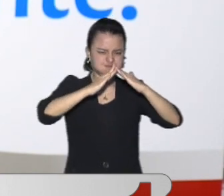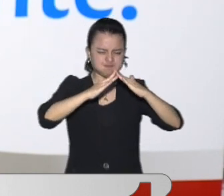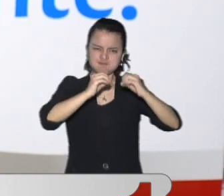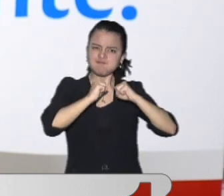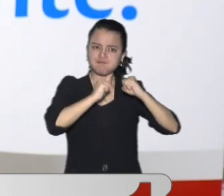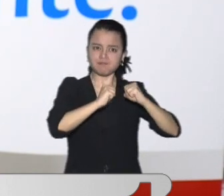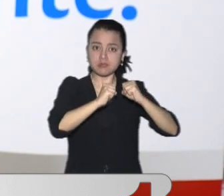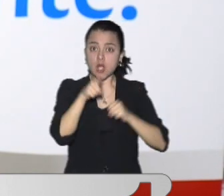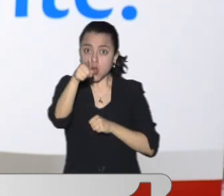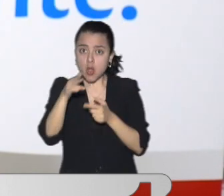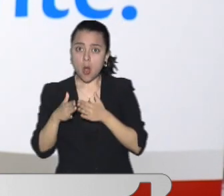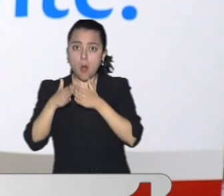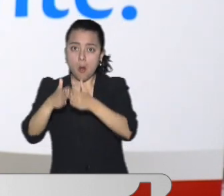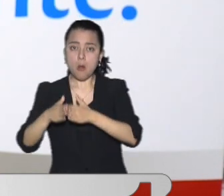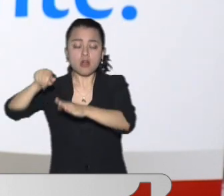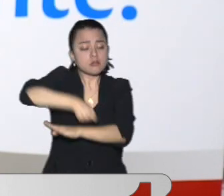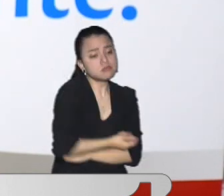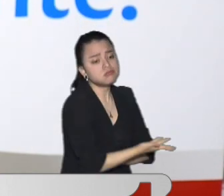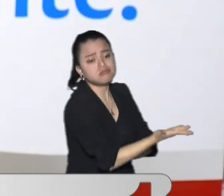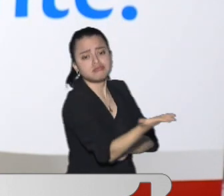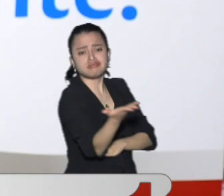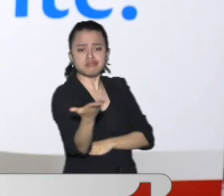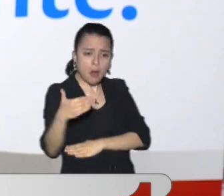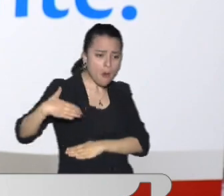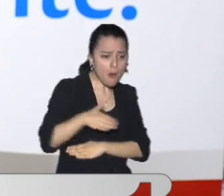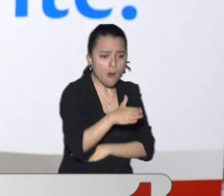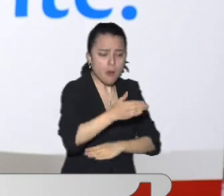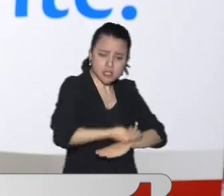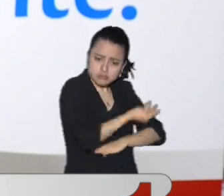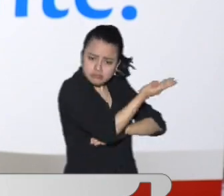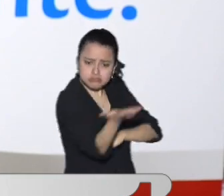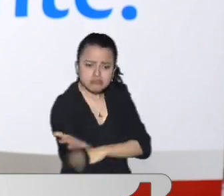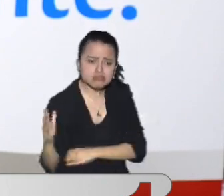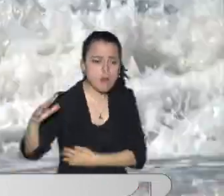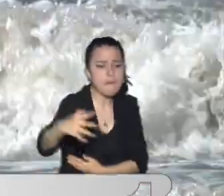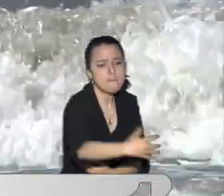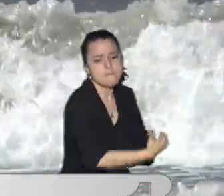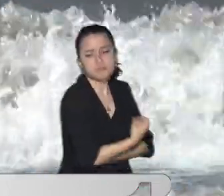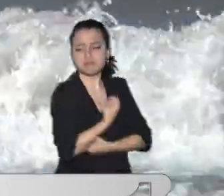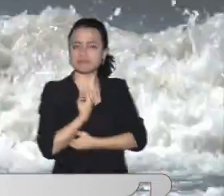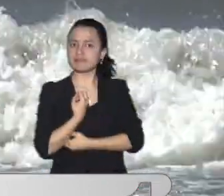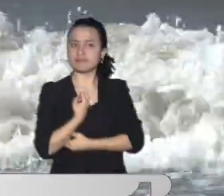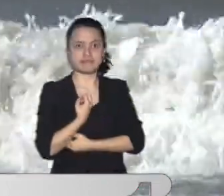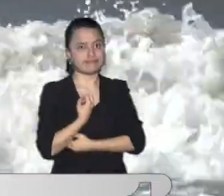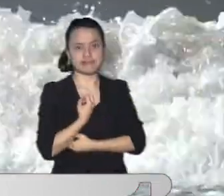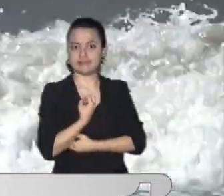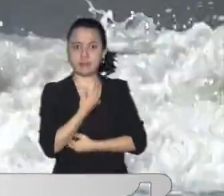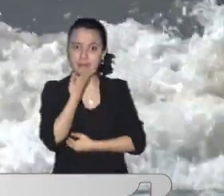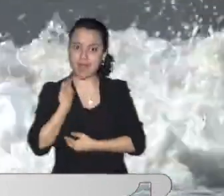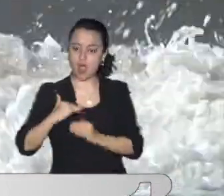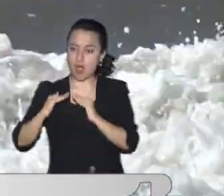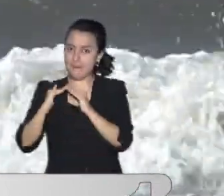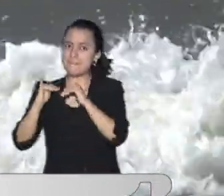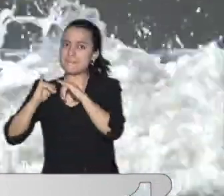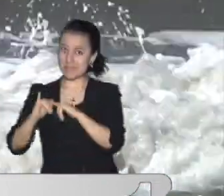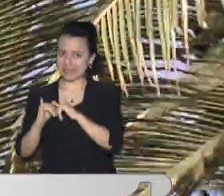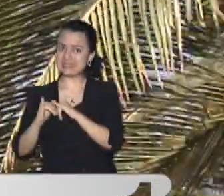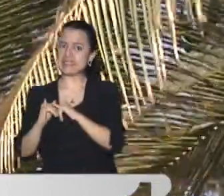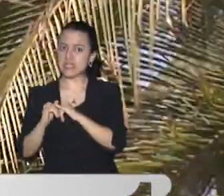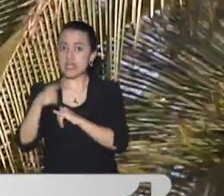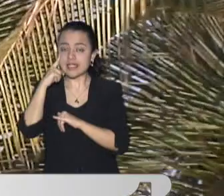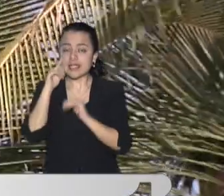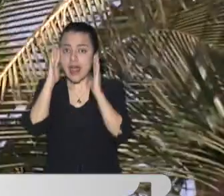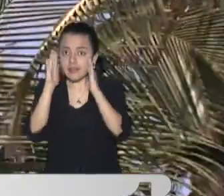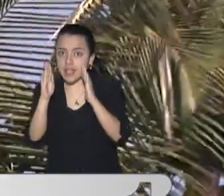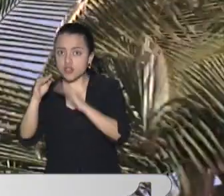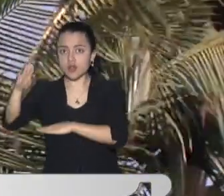pescadores, se les recomienda estar pendiente de las alertas emitidas en la página del IDEAN y seguir las recomendaciones de la Capitanía de